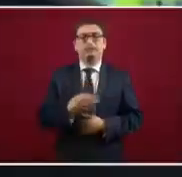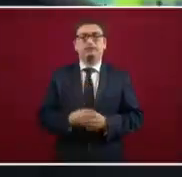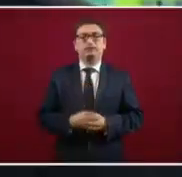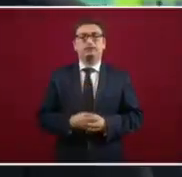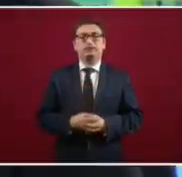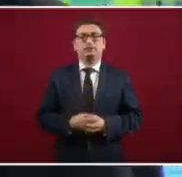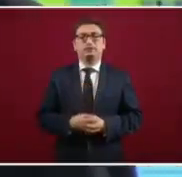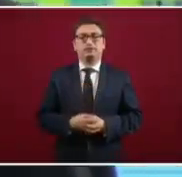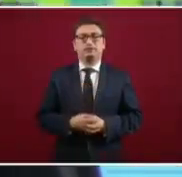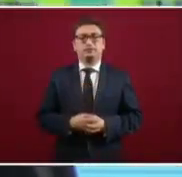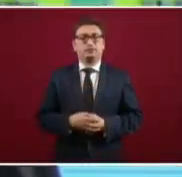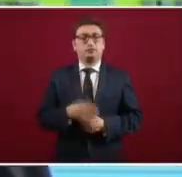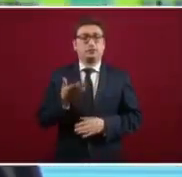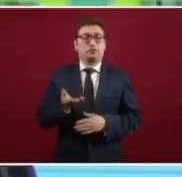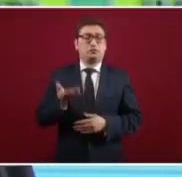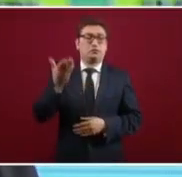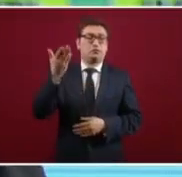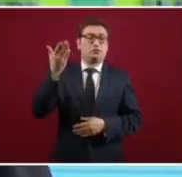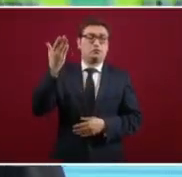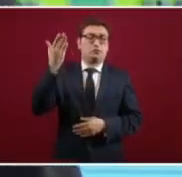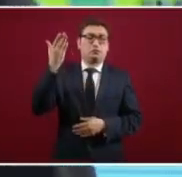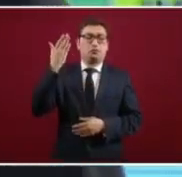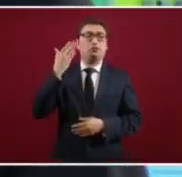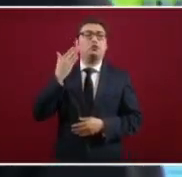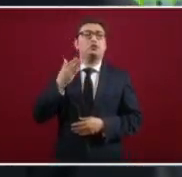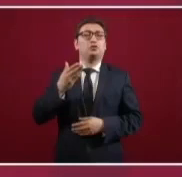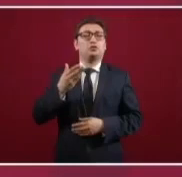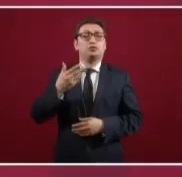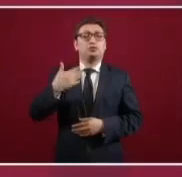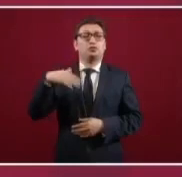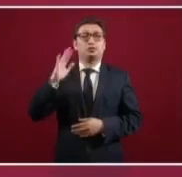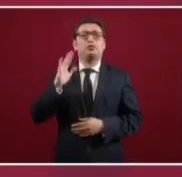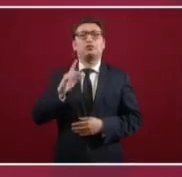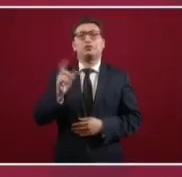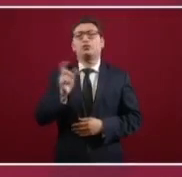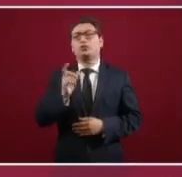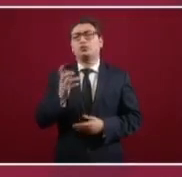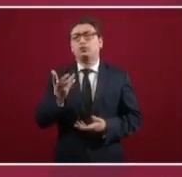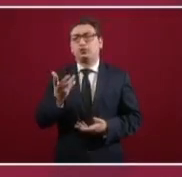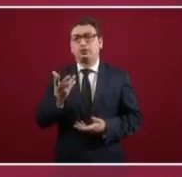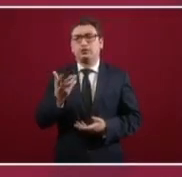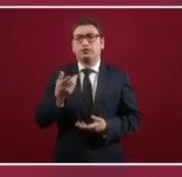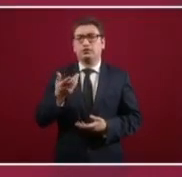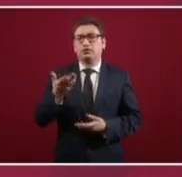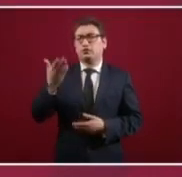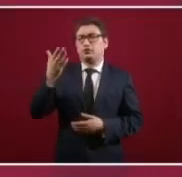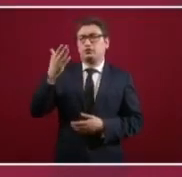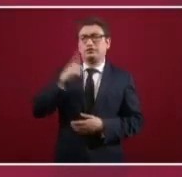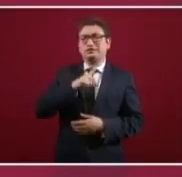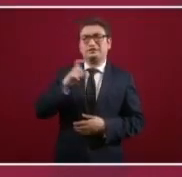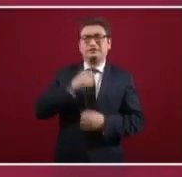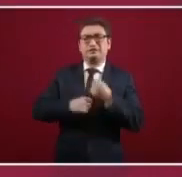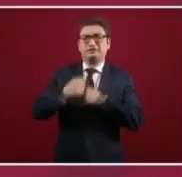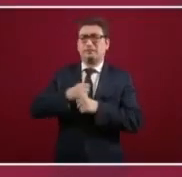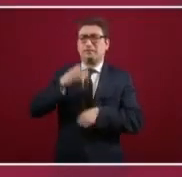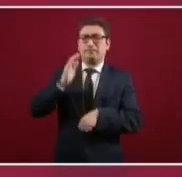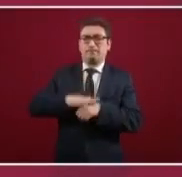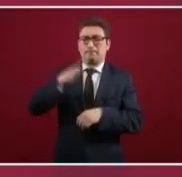no se veía desde hace más de un siglo y medio